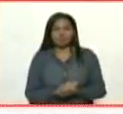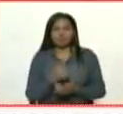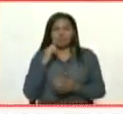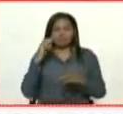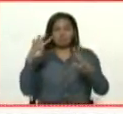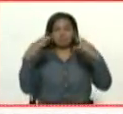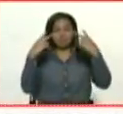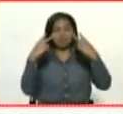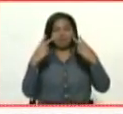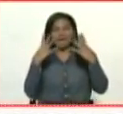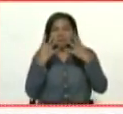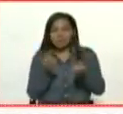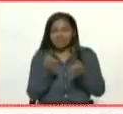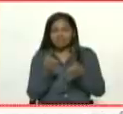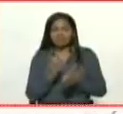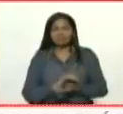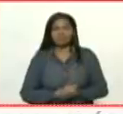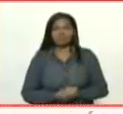escucha entiende.